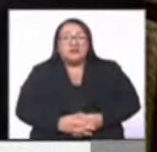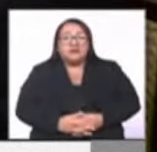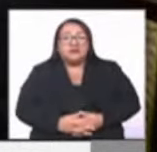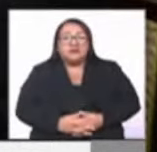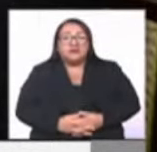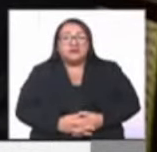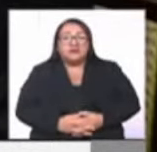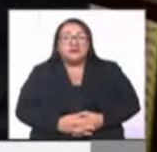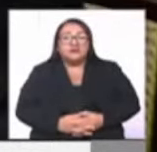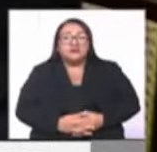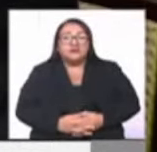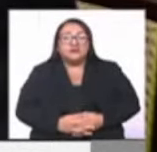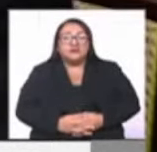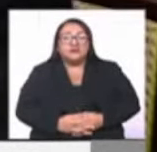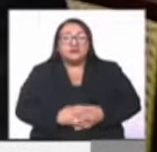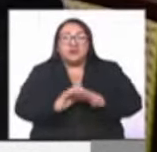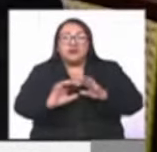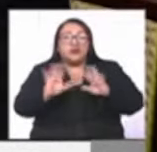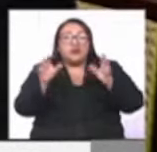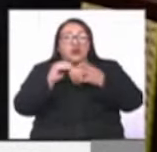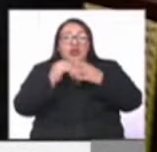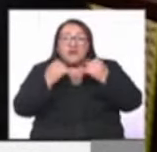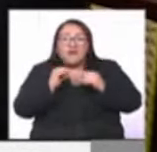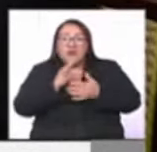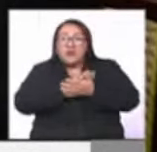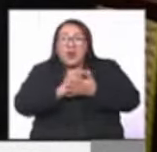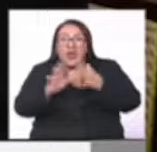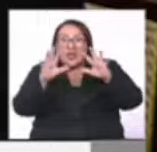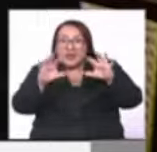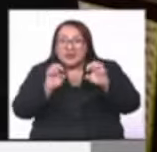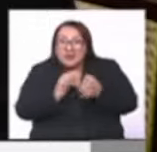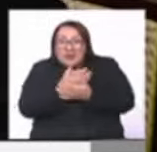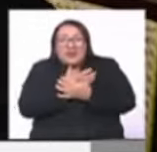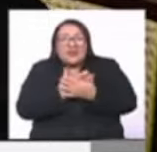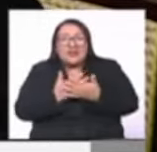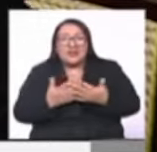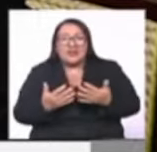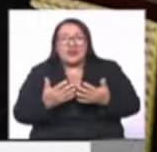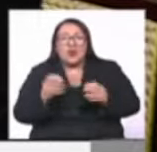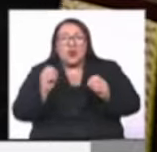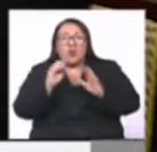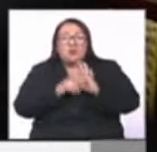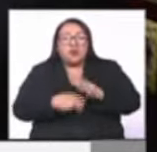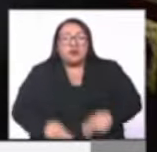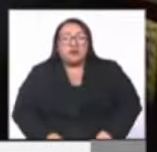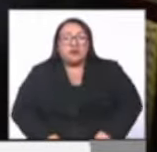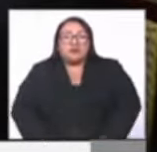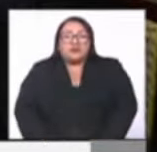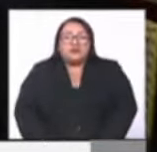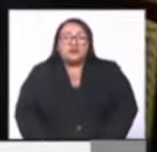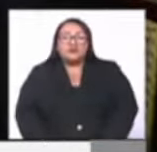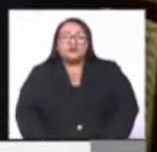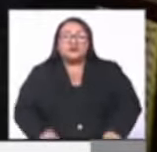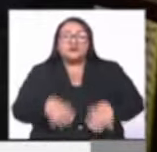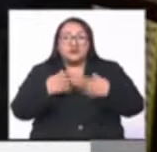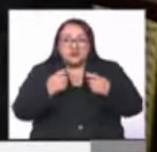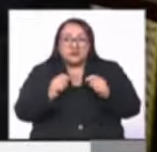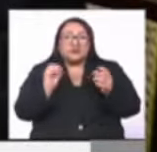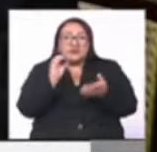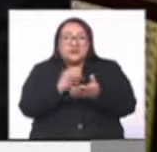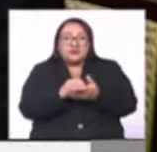del informe existe este examen ni siquiera un mínimo esfuerzo de tratar de